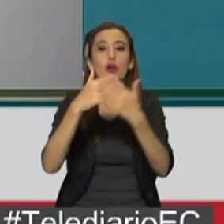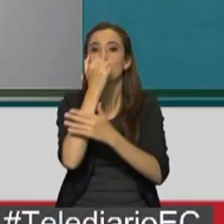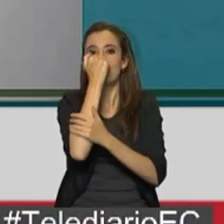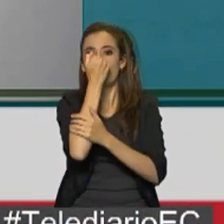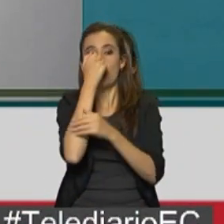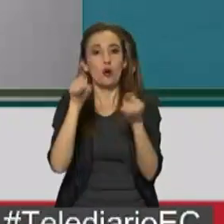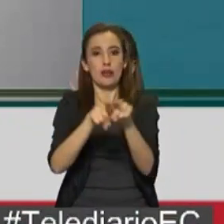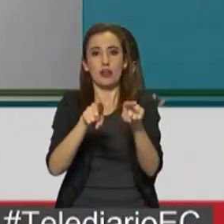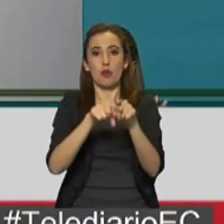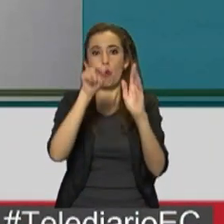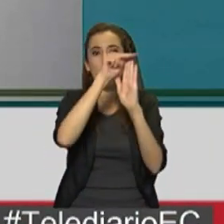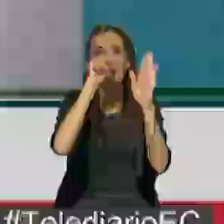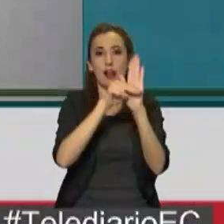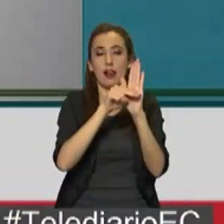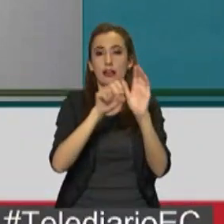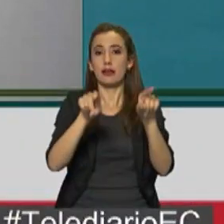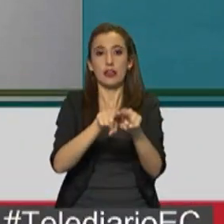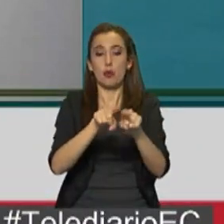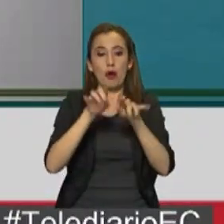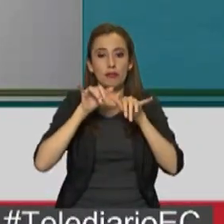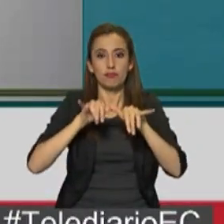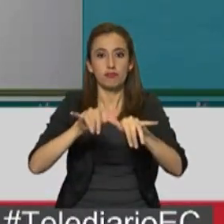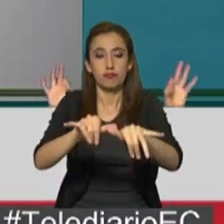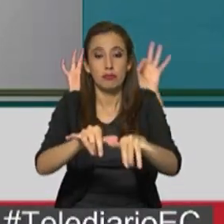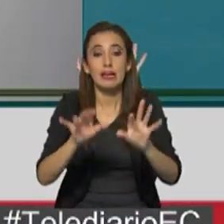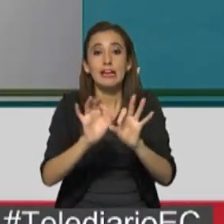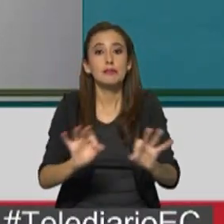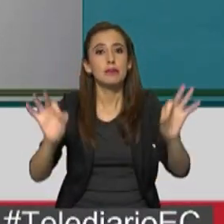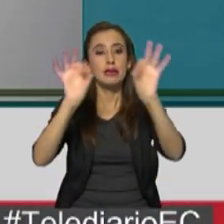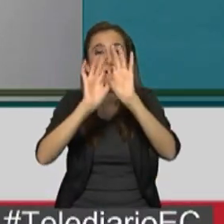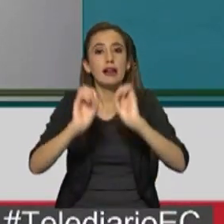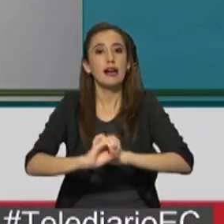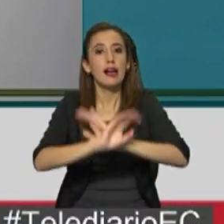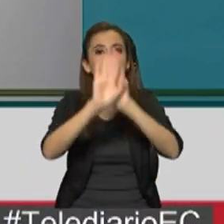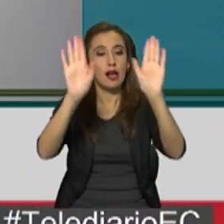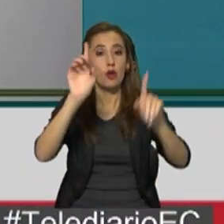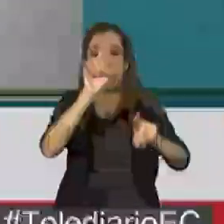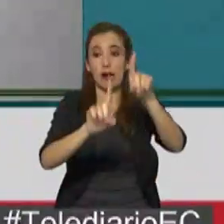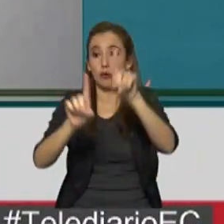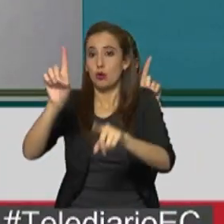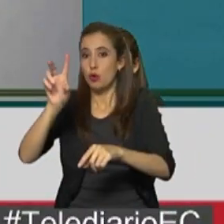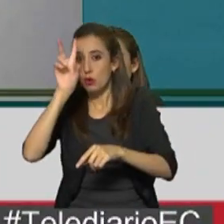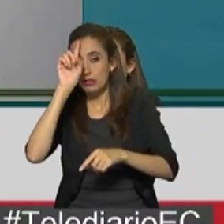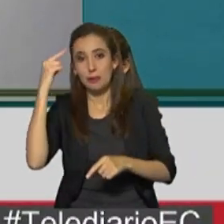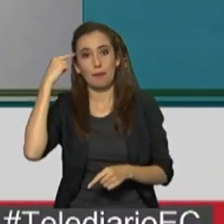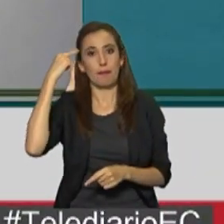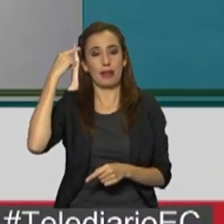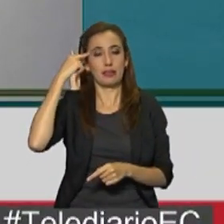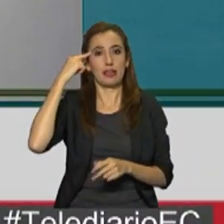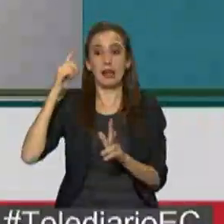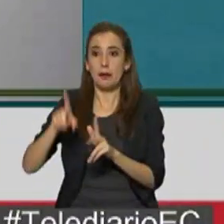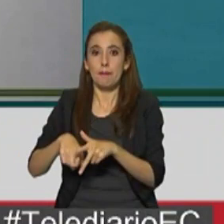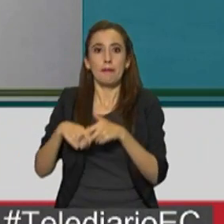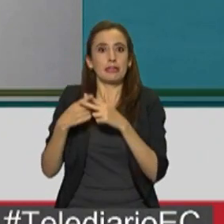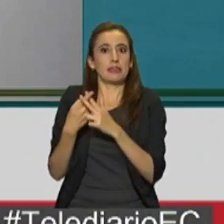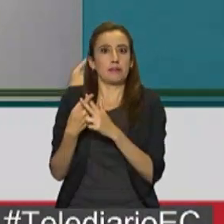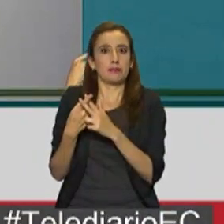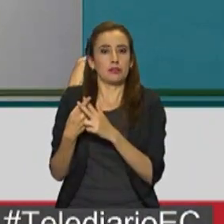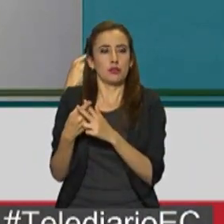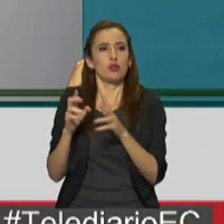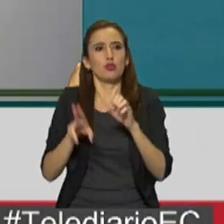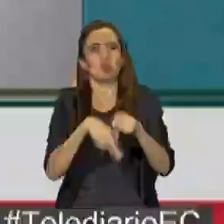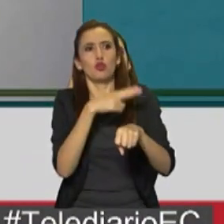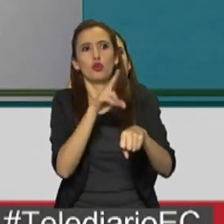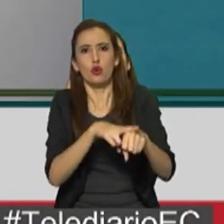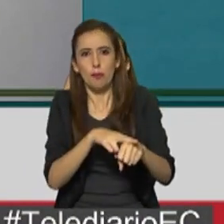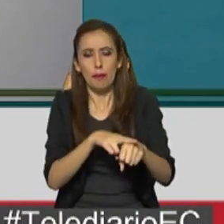mismas restricciones quiero ser muy enfática en esto porque podemos cometer un grave si es que empezamos ya a pensar en